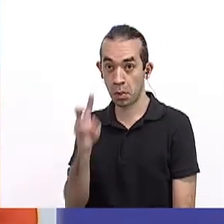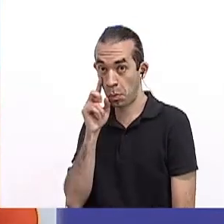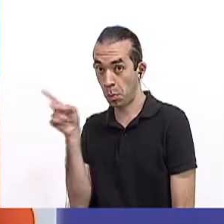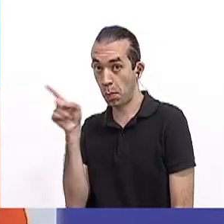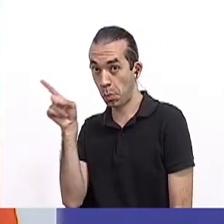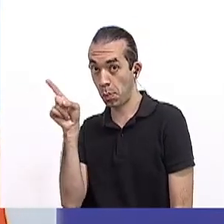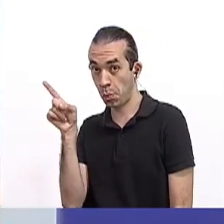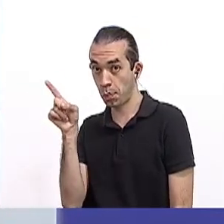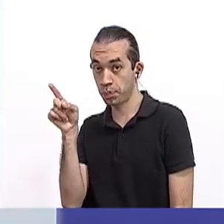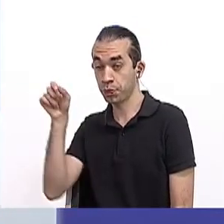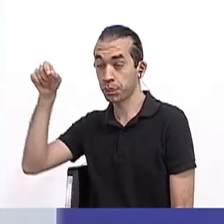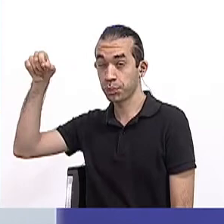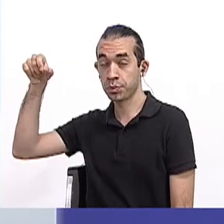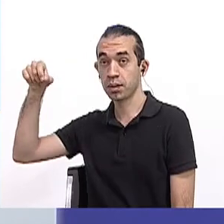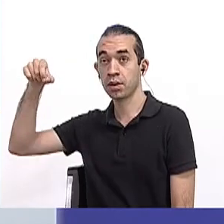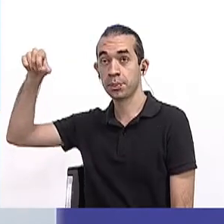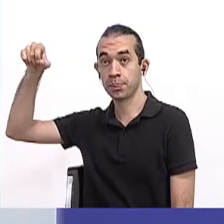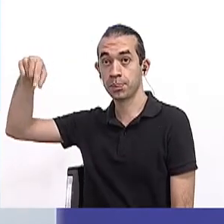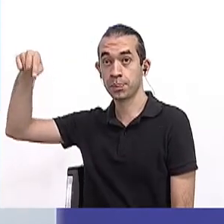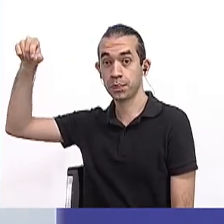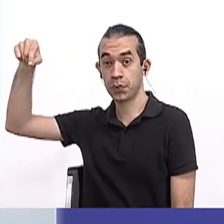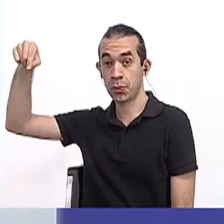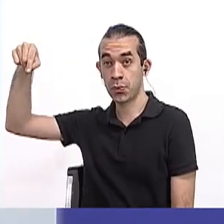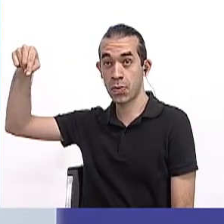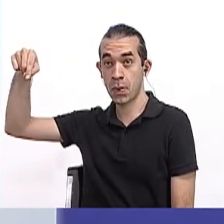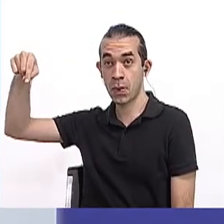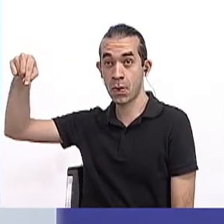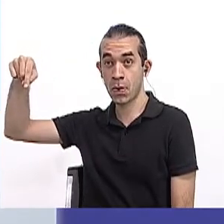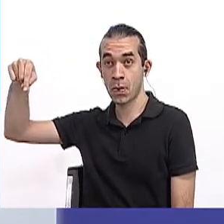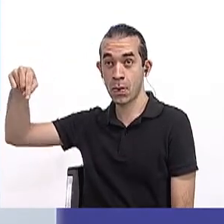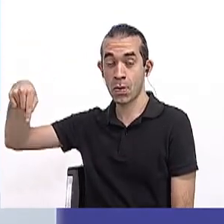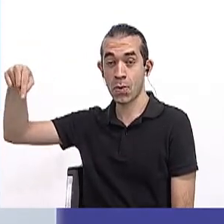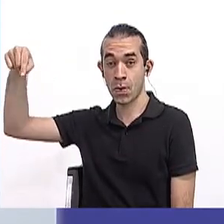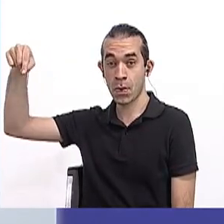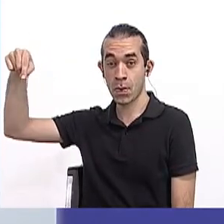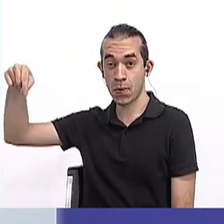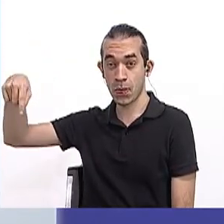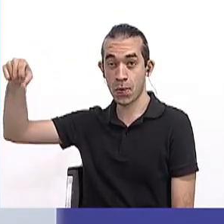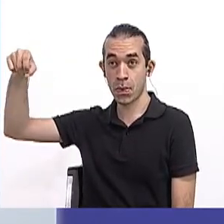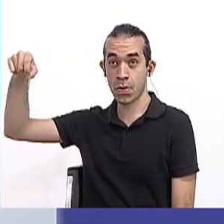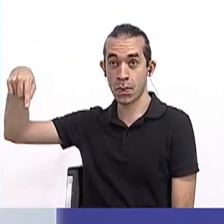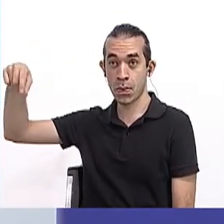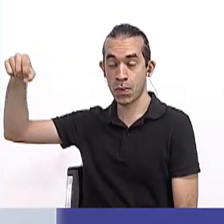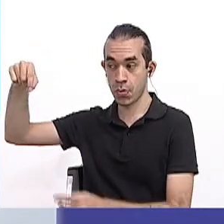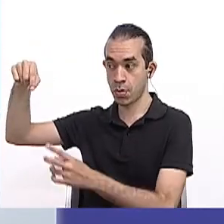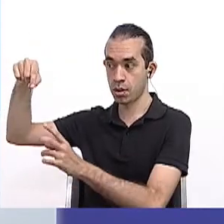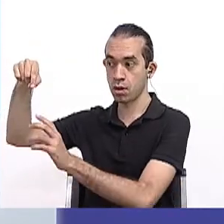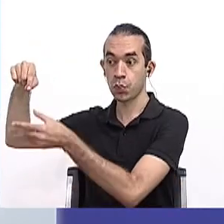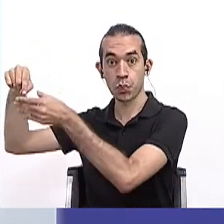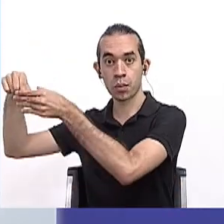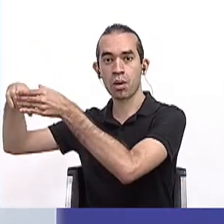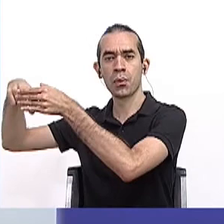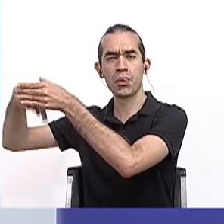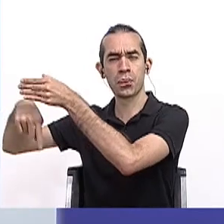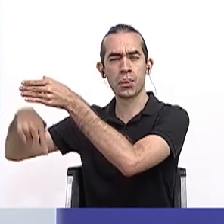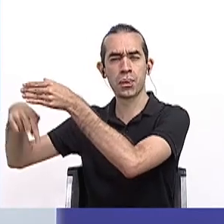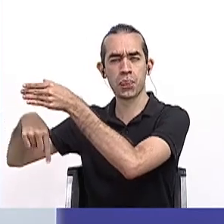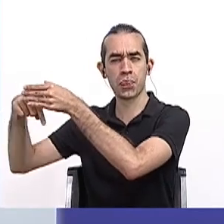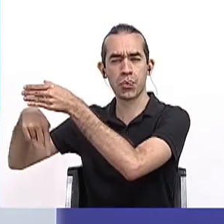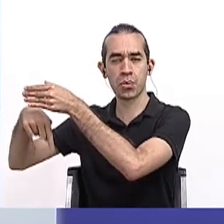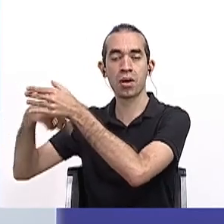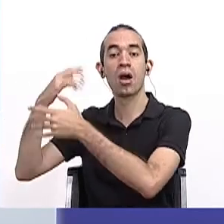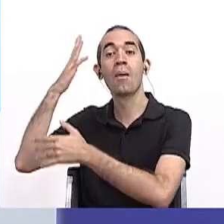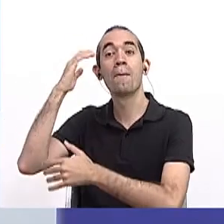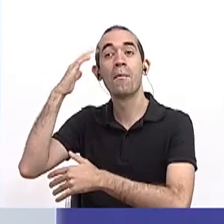Observen el goteo en el primer vaso. Va mucho más lento que en el segundo. ¿Por qué? Porque la capa